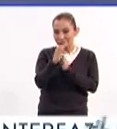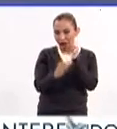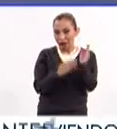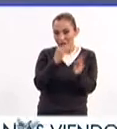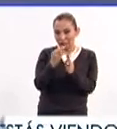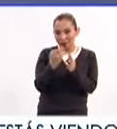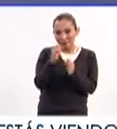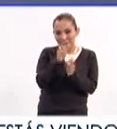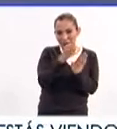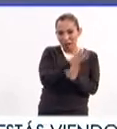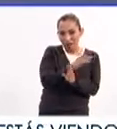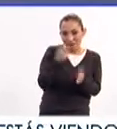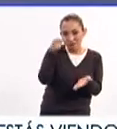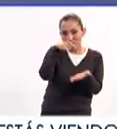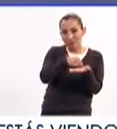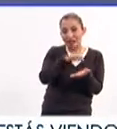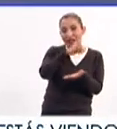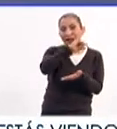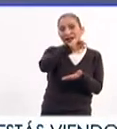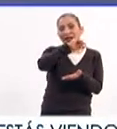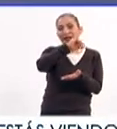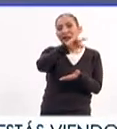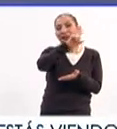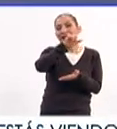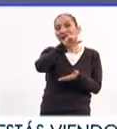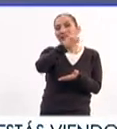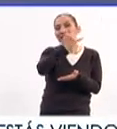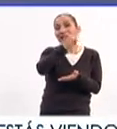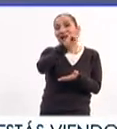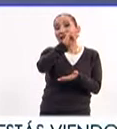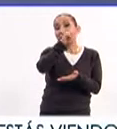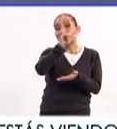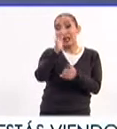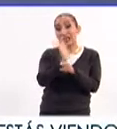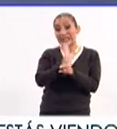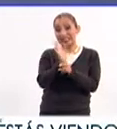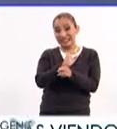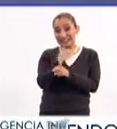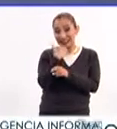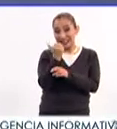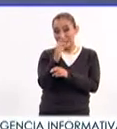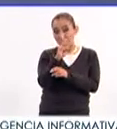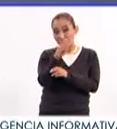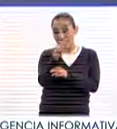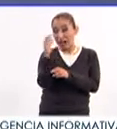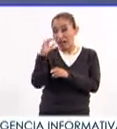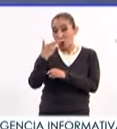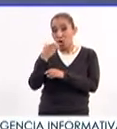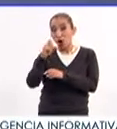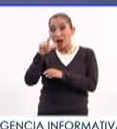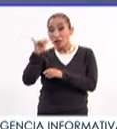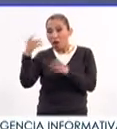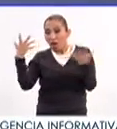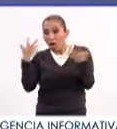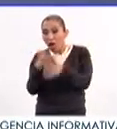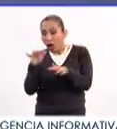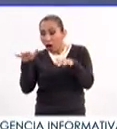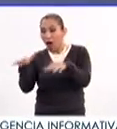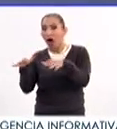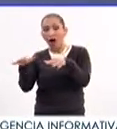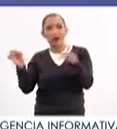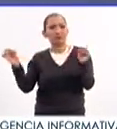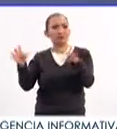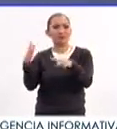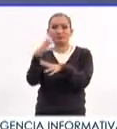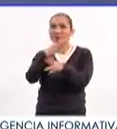provocó la presencia de Yalitza en la cinta Roma y más aún en Hollywood, ¿no? Sí, sí, fue un... Fue un